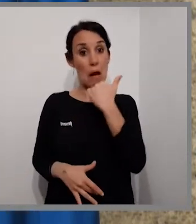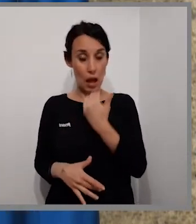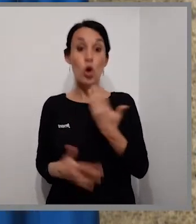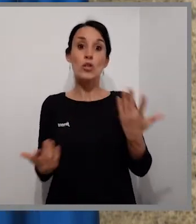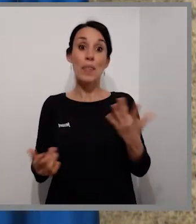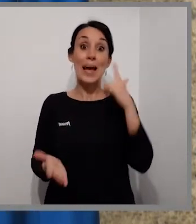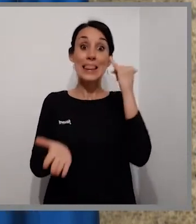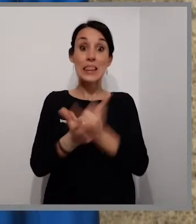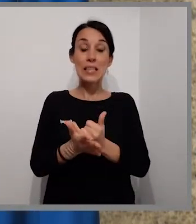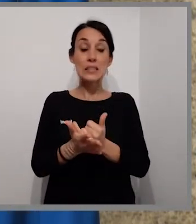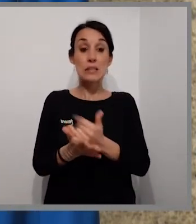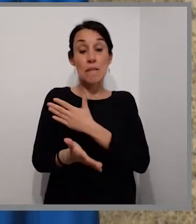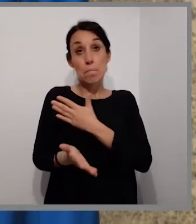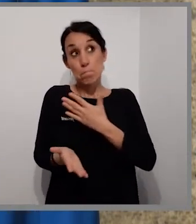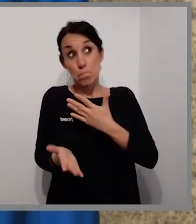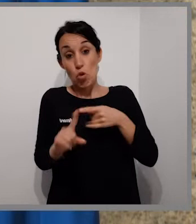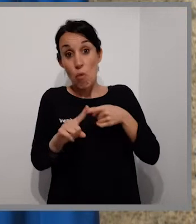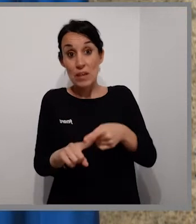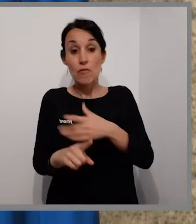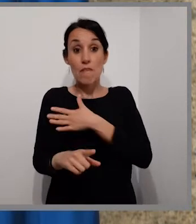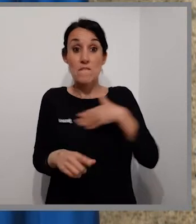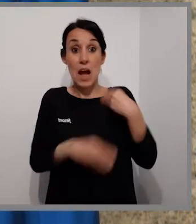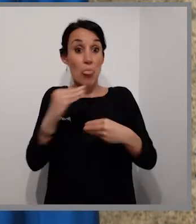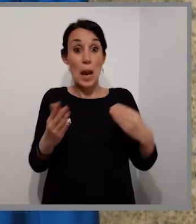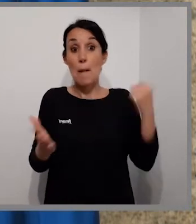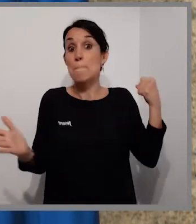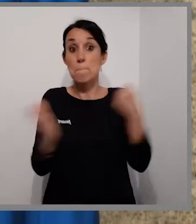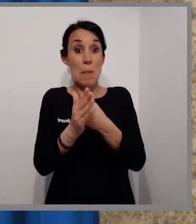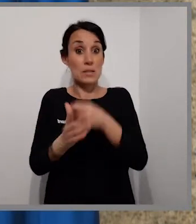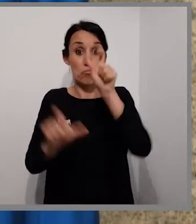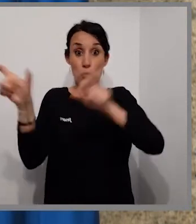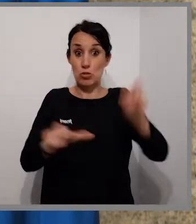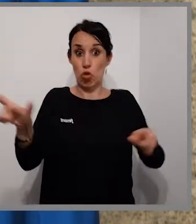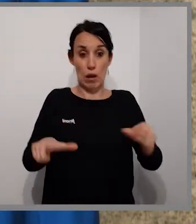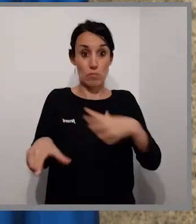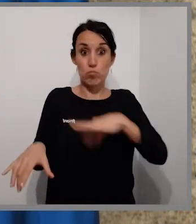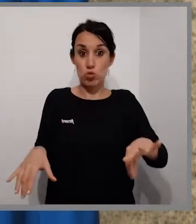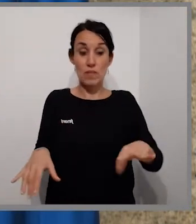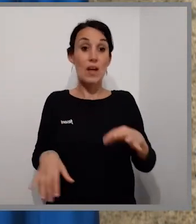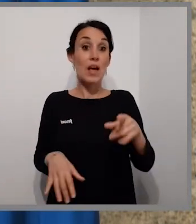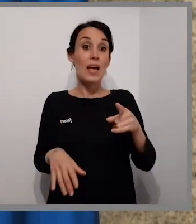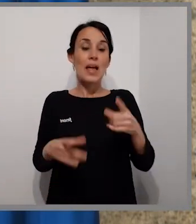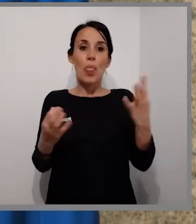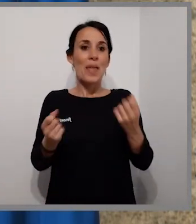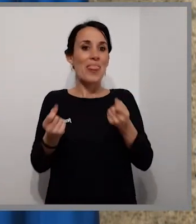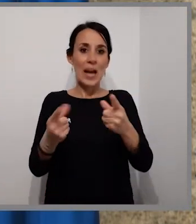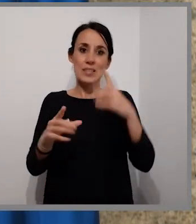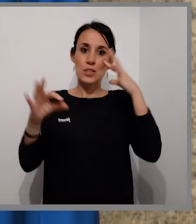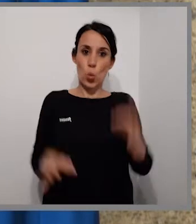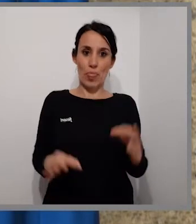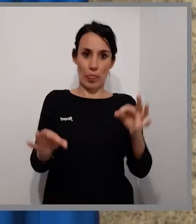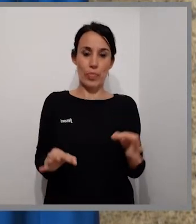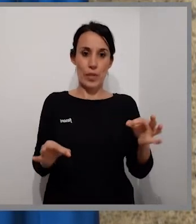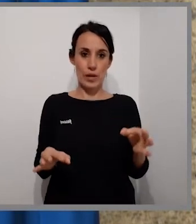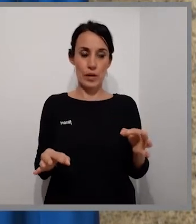test se quieren hacer a las máximas personas posibles. De lo que se trata es de dar